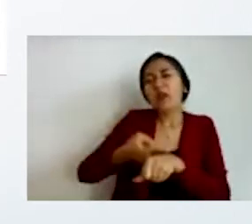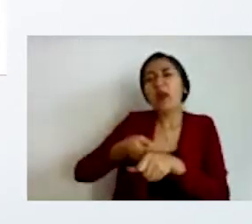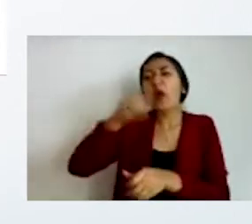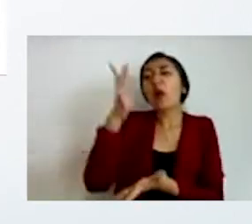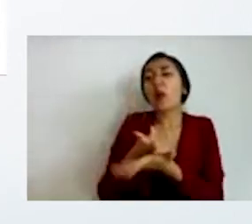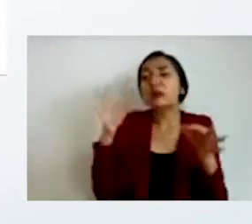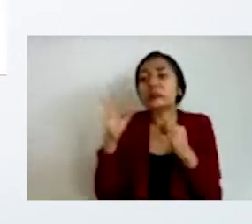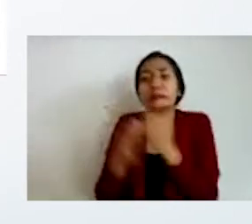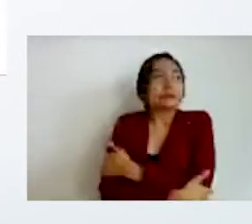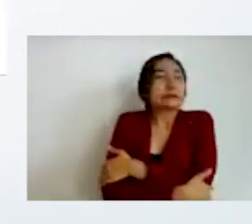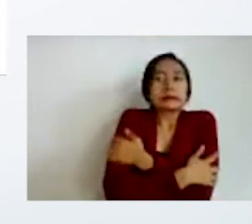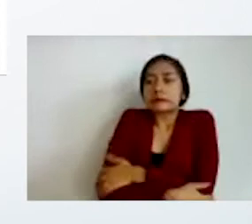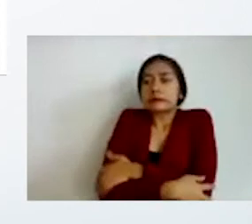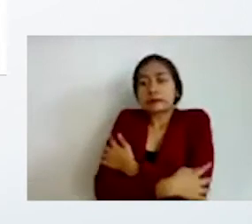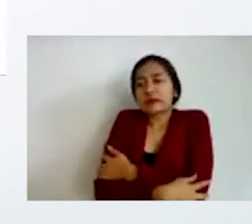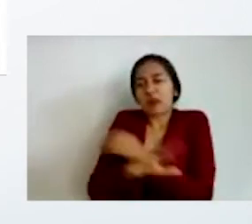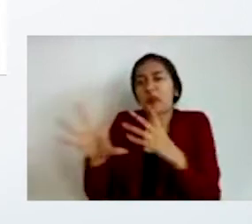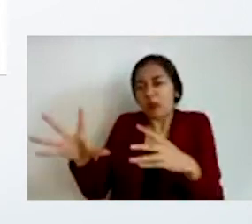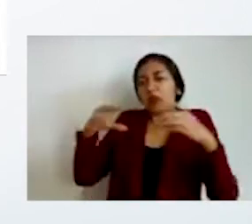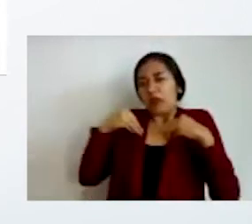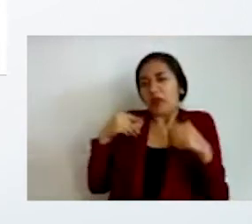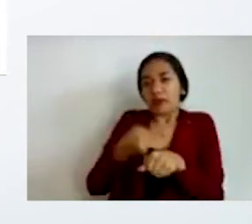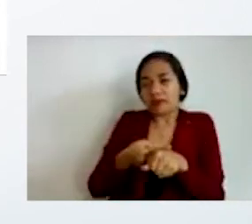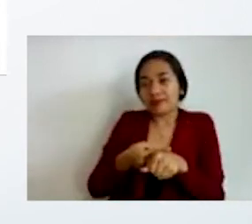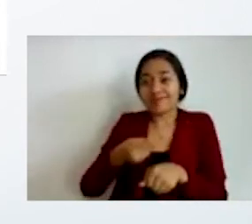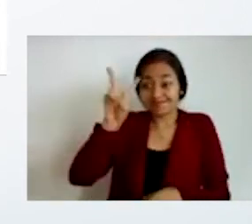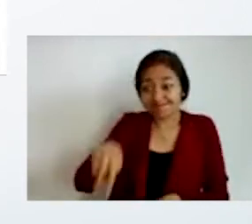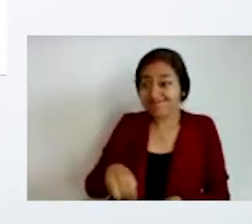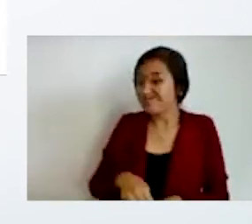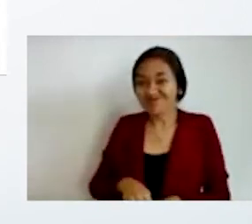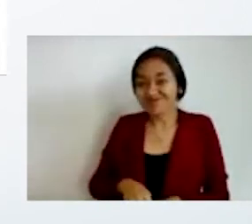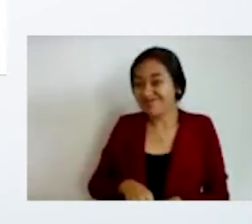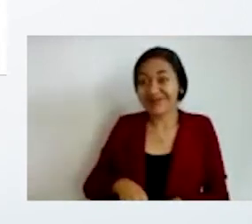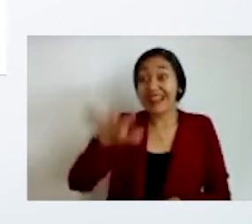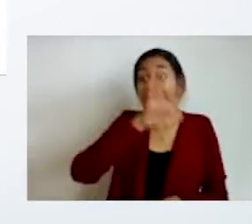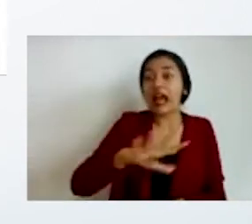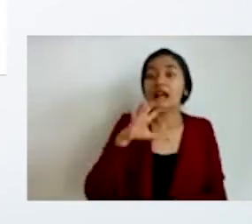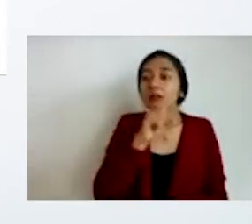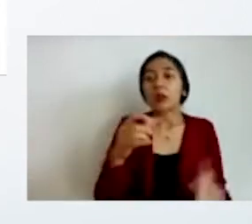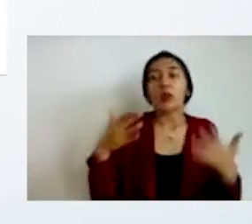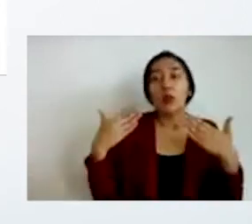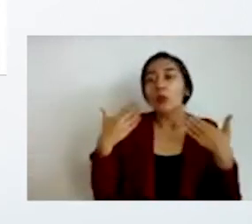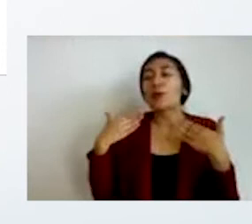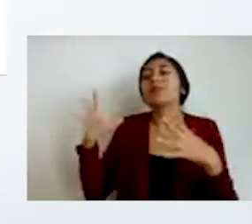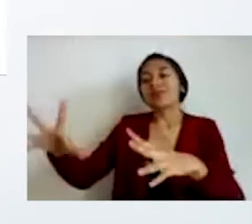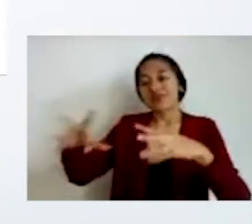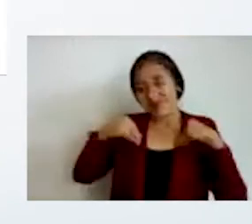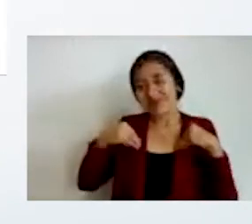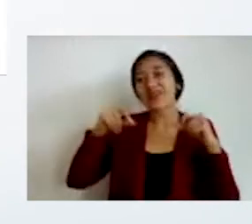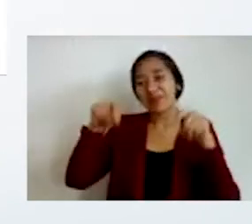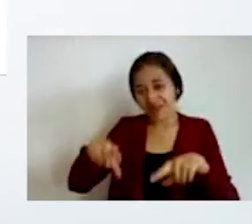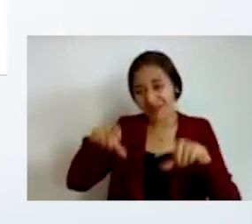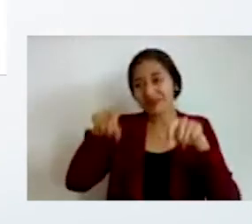tropical, de todas maneras, la COVID se transmite. Y algunos otros errores, como el de creer,